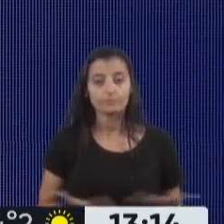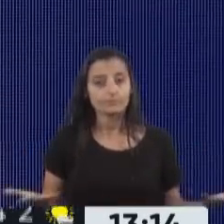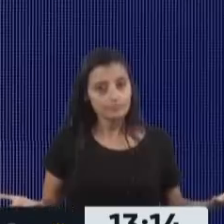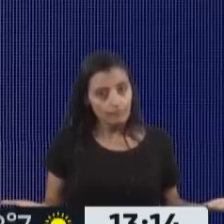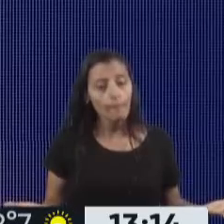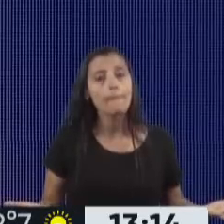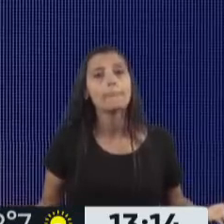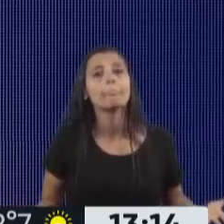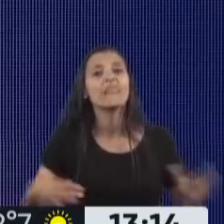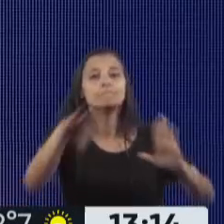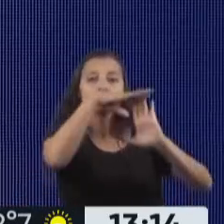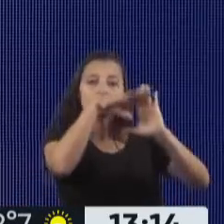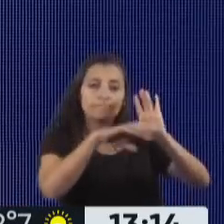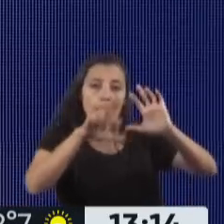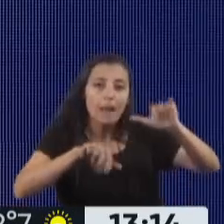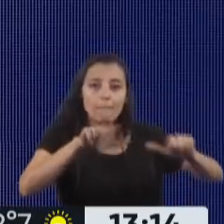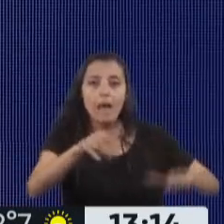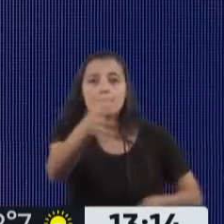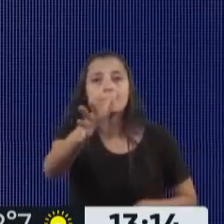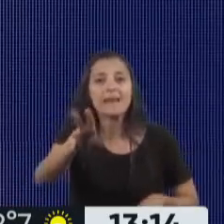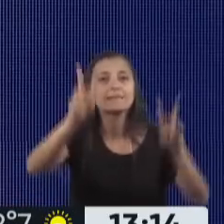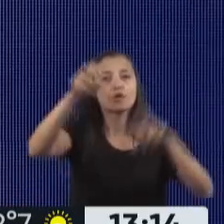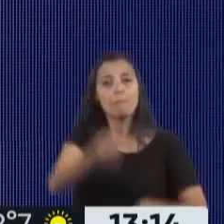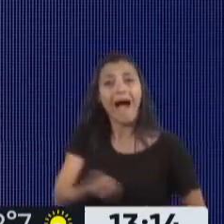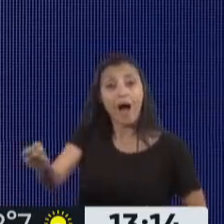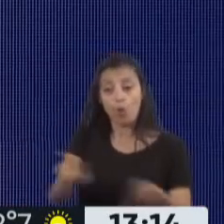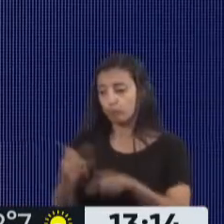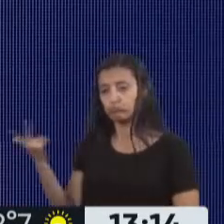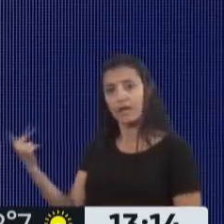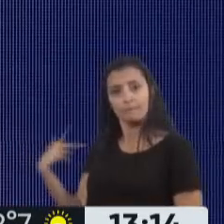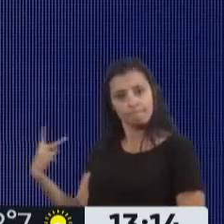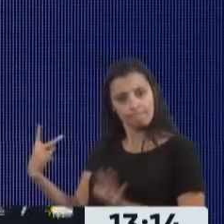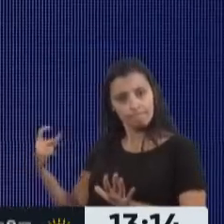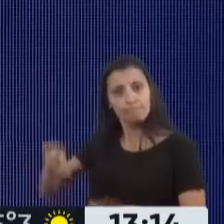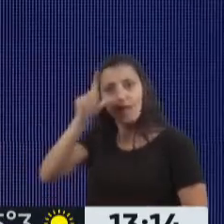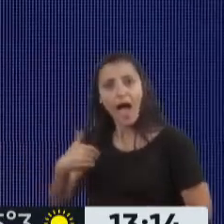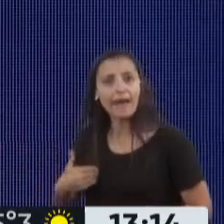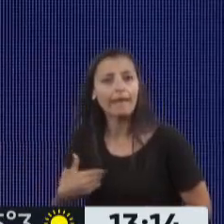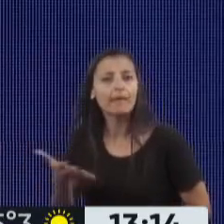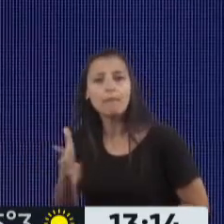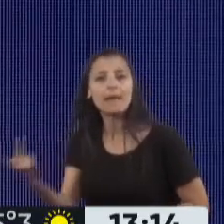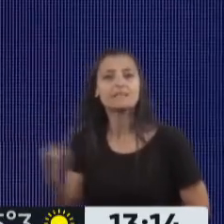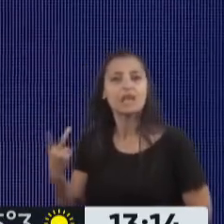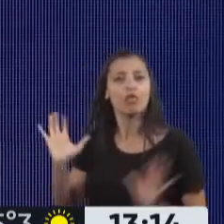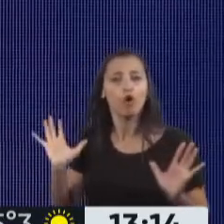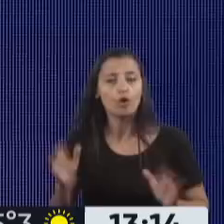el programa más parecido en términos de ajuste que se hizo en Argentina, digamos, mucho